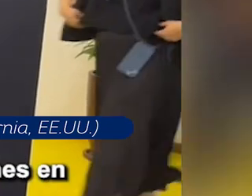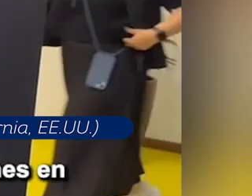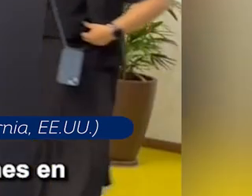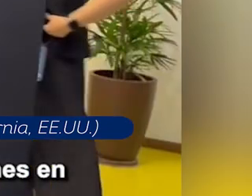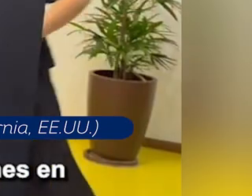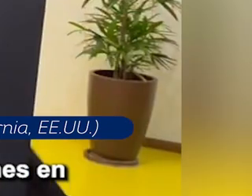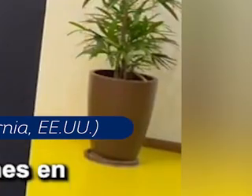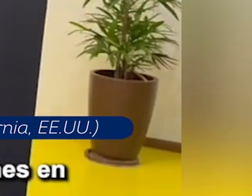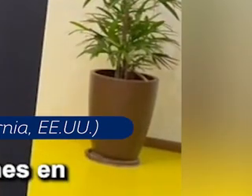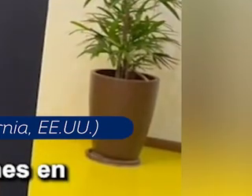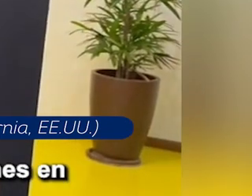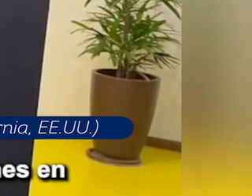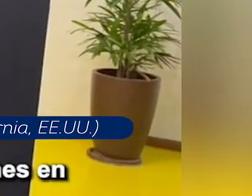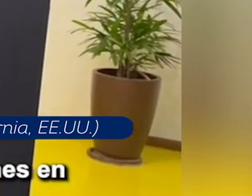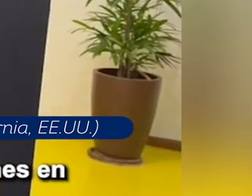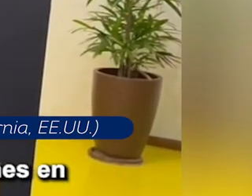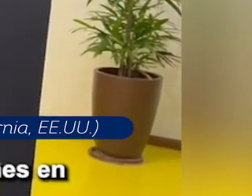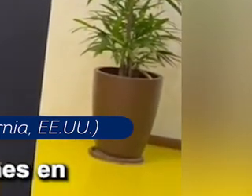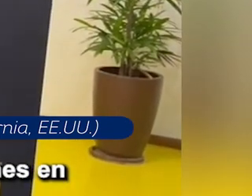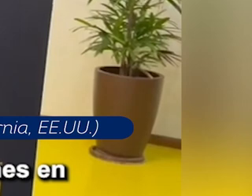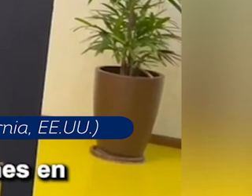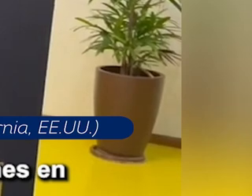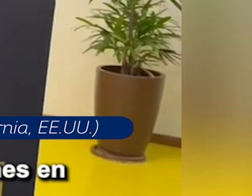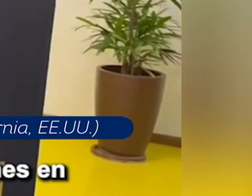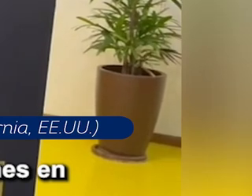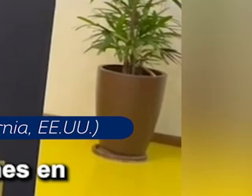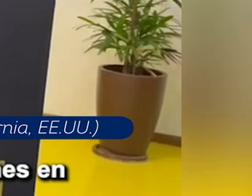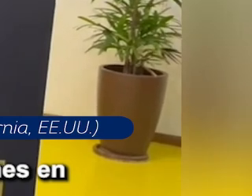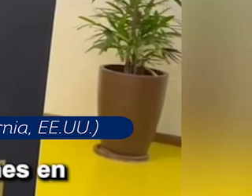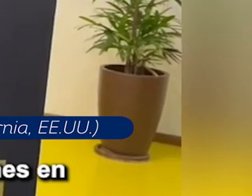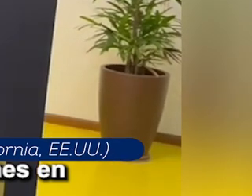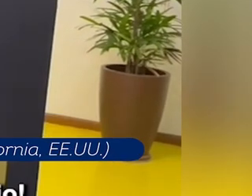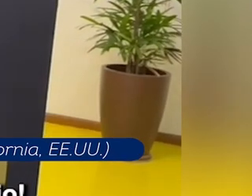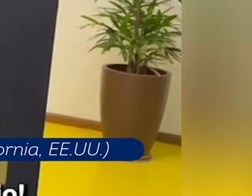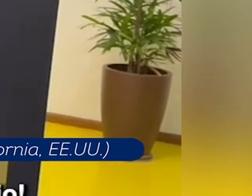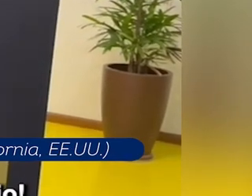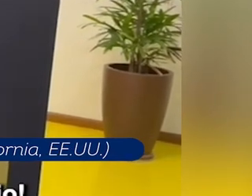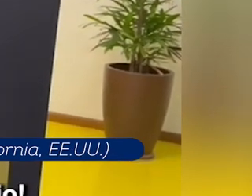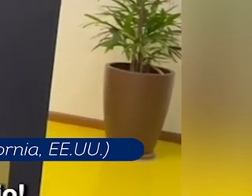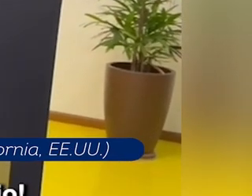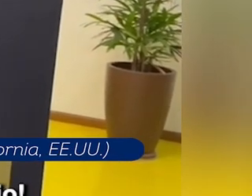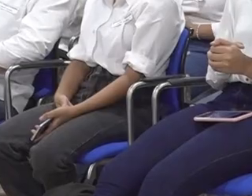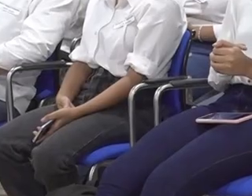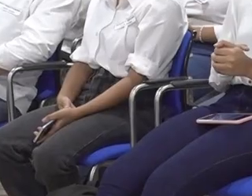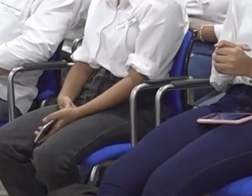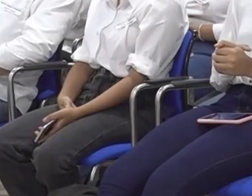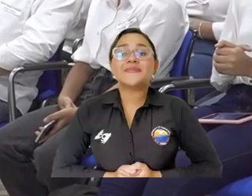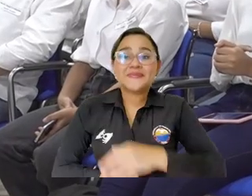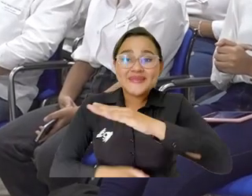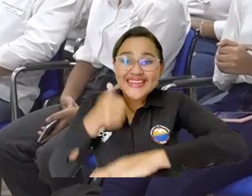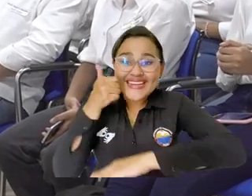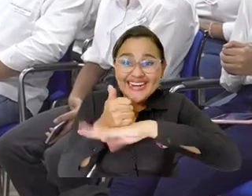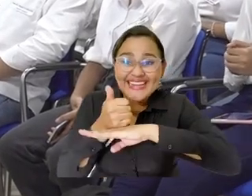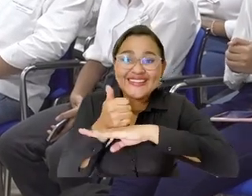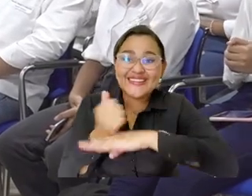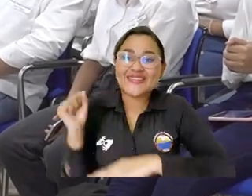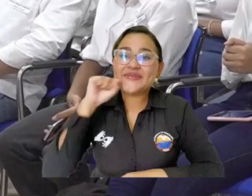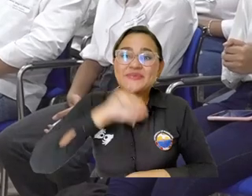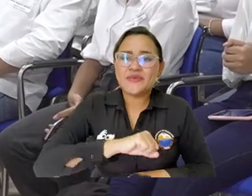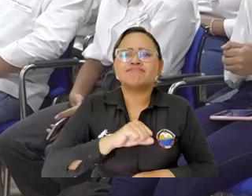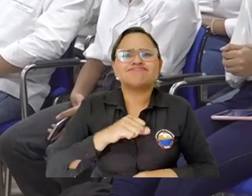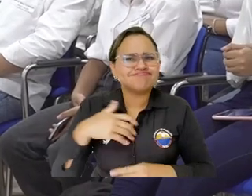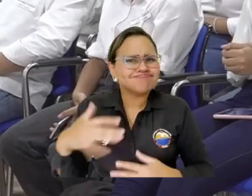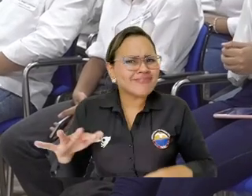those opportunities for all the people that are served by the university. Congratulations and my very. El rector Pablo